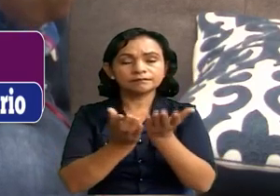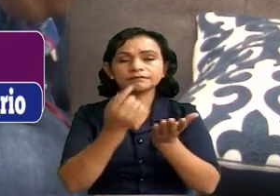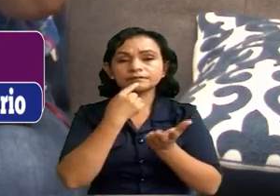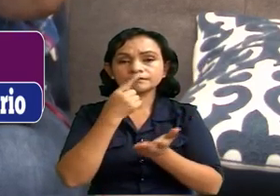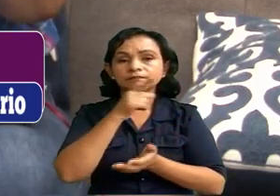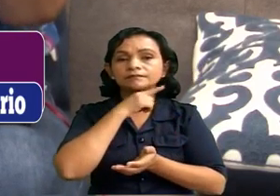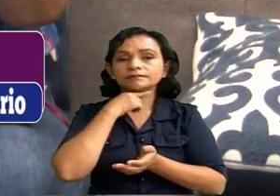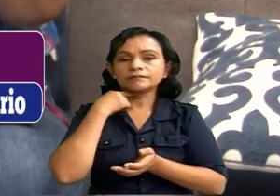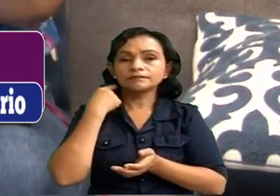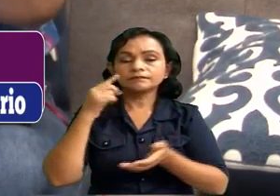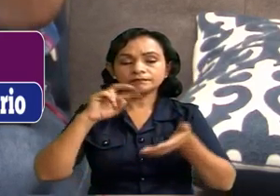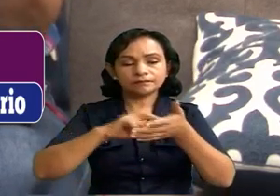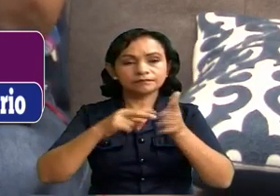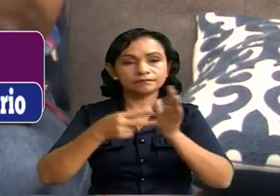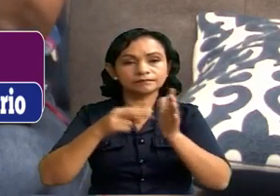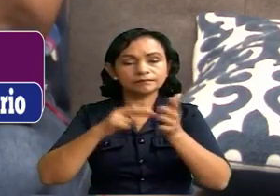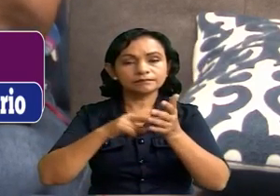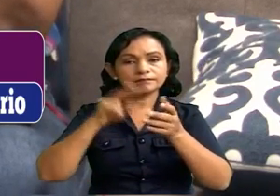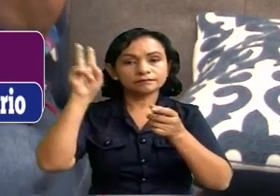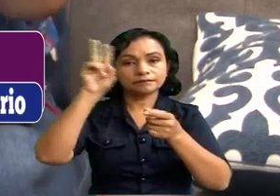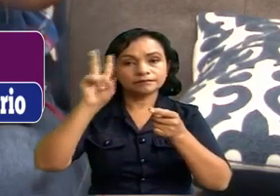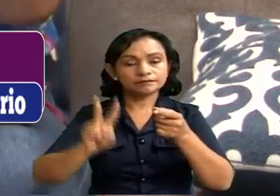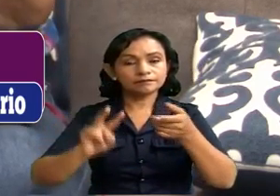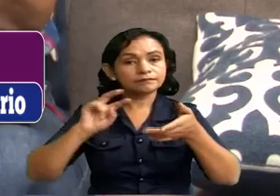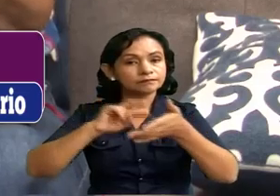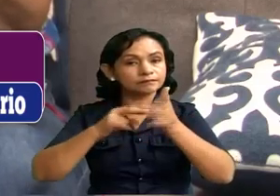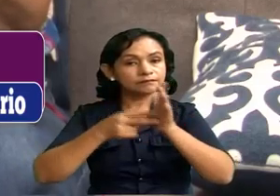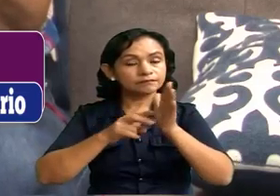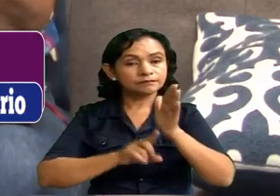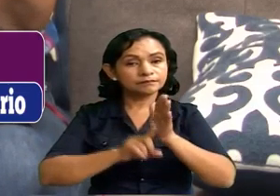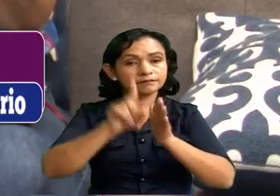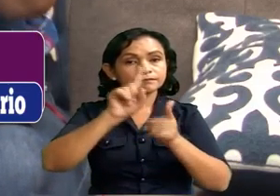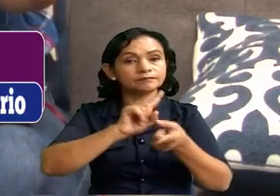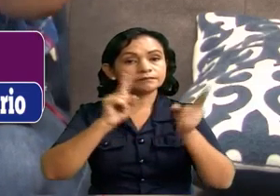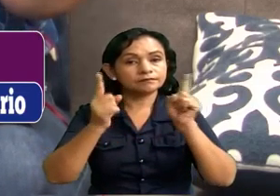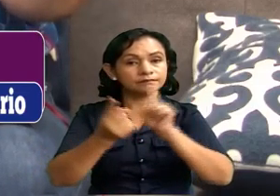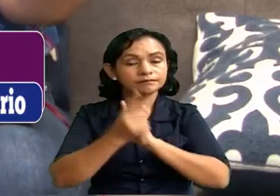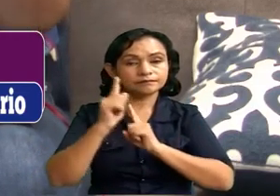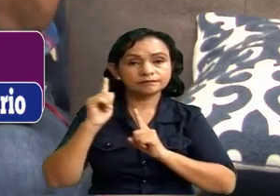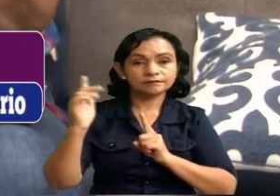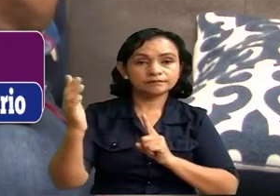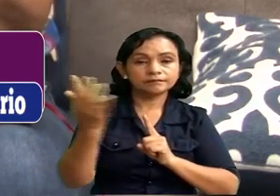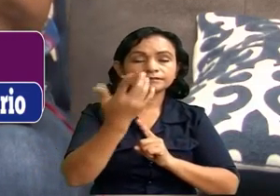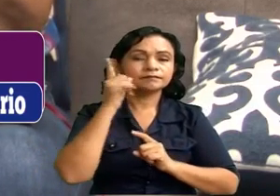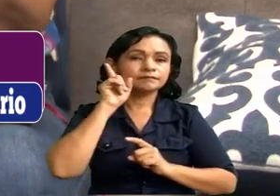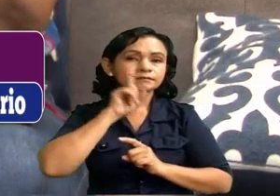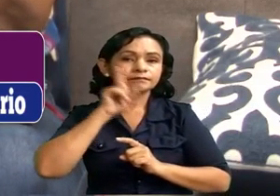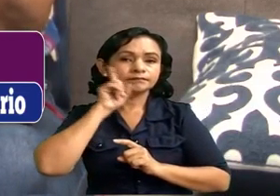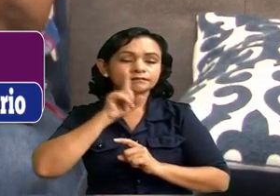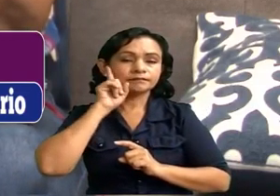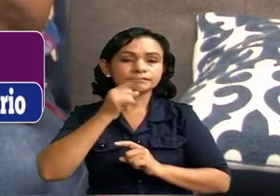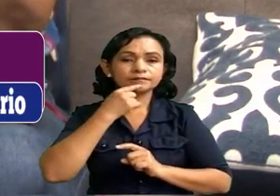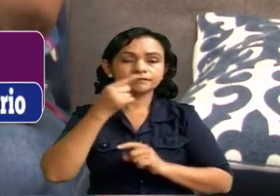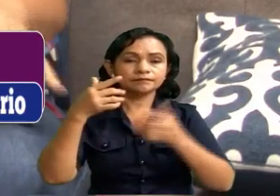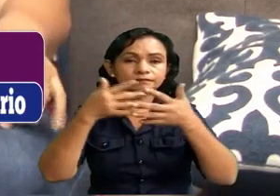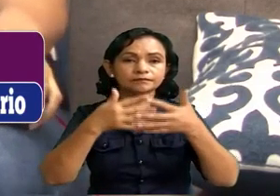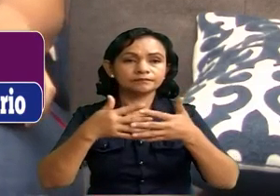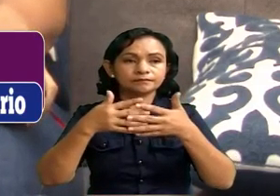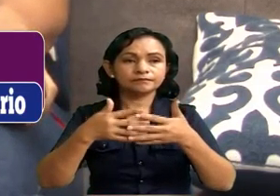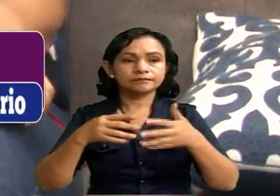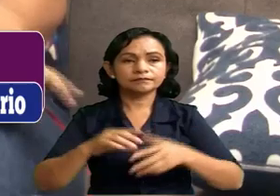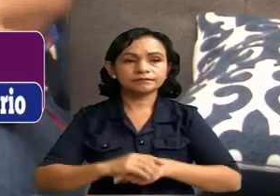de lo que significa la revolución bolivariana y enfrentando en todos los escenarios las mentiras del imperio norteamericano.